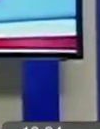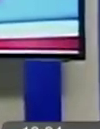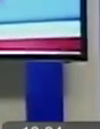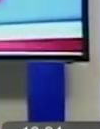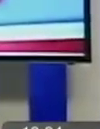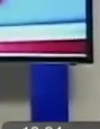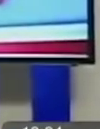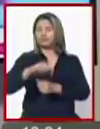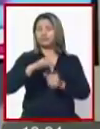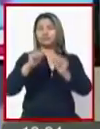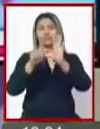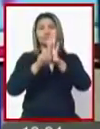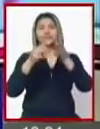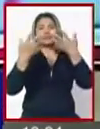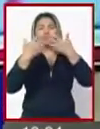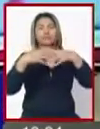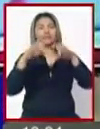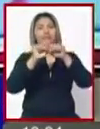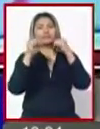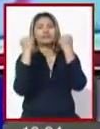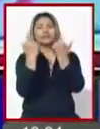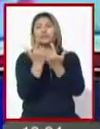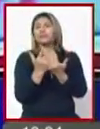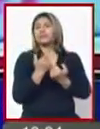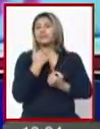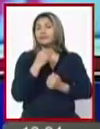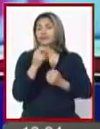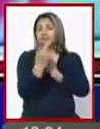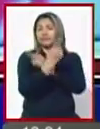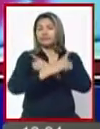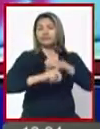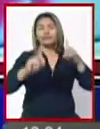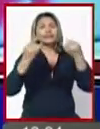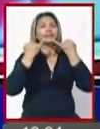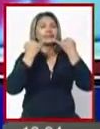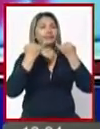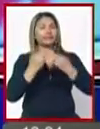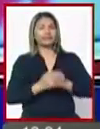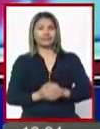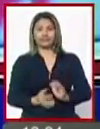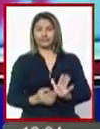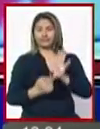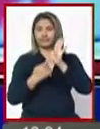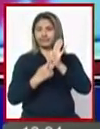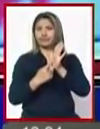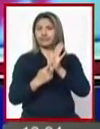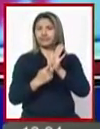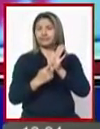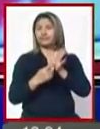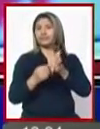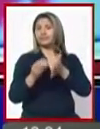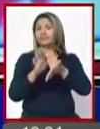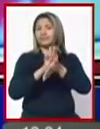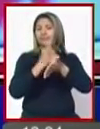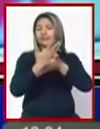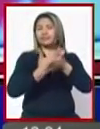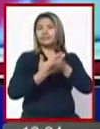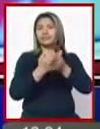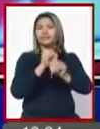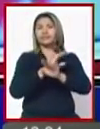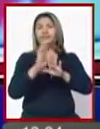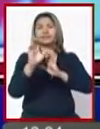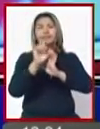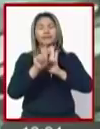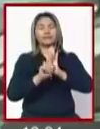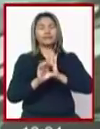En relación a la ley de empresas sociales, la bancada de demócratas informó que presentarán un recurso de